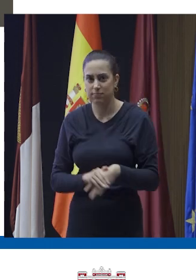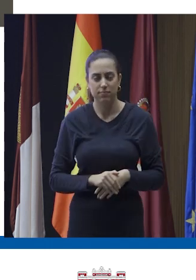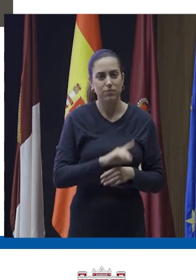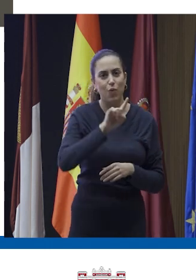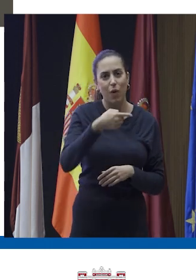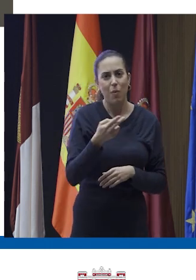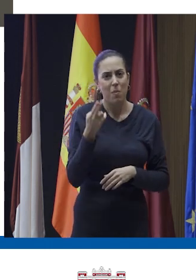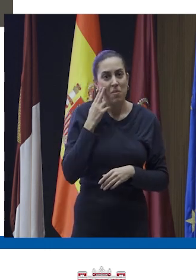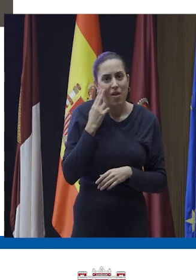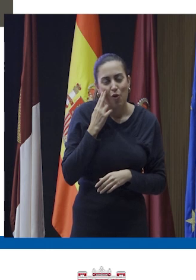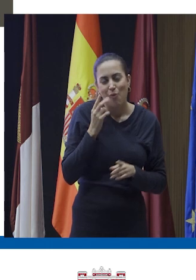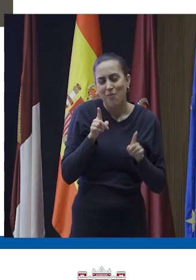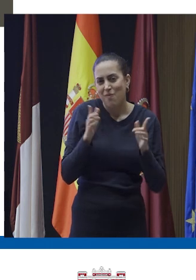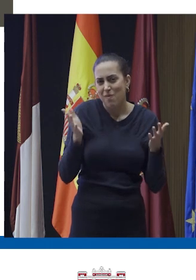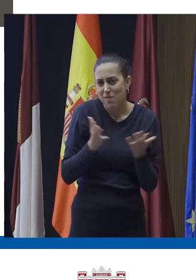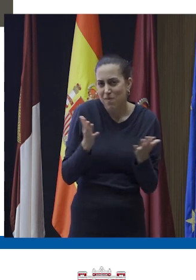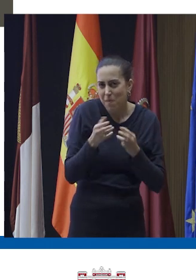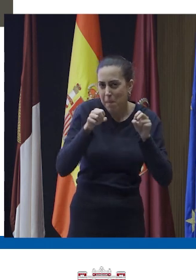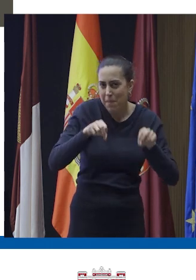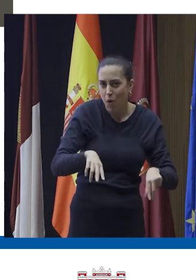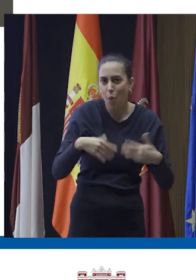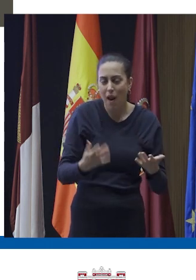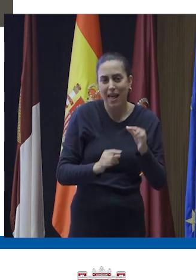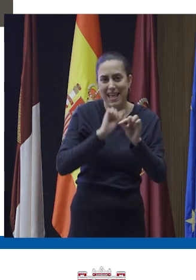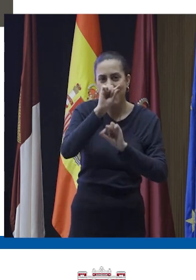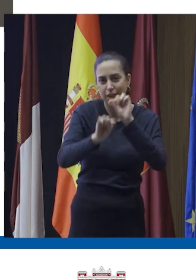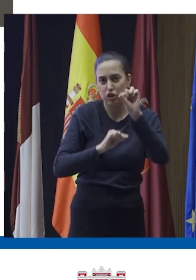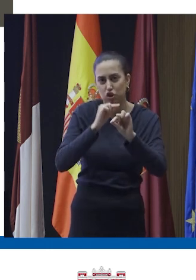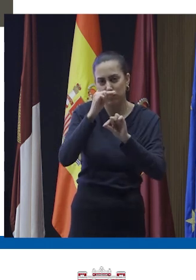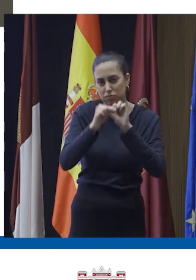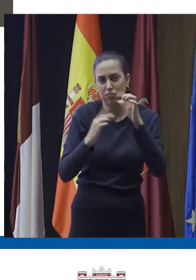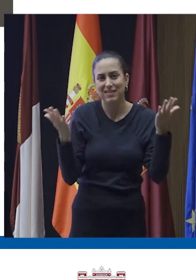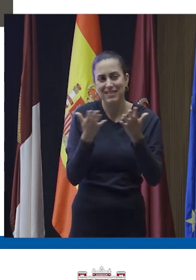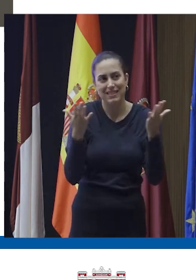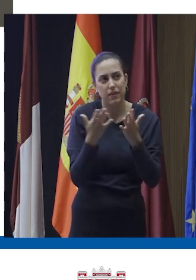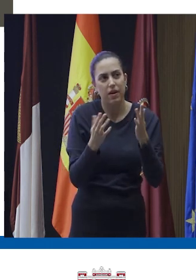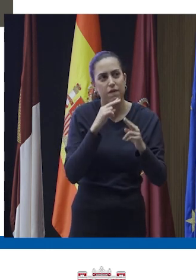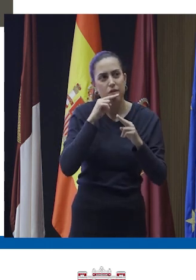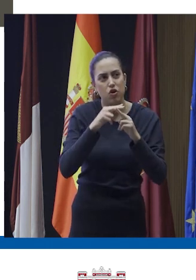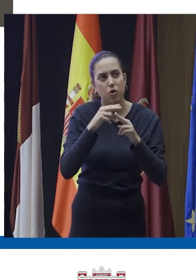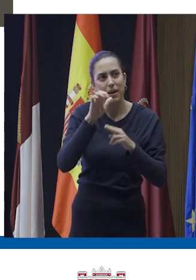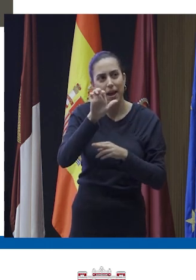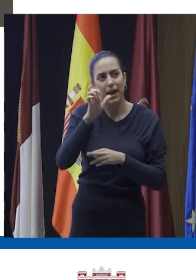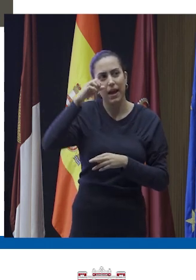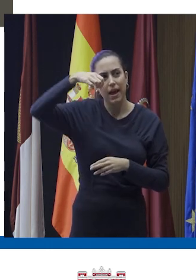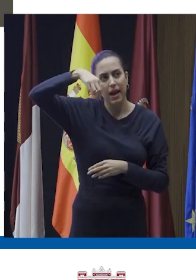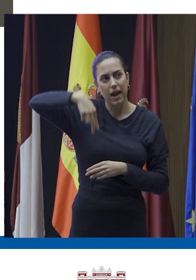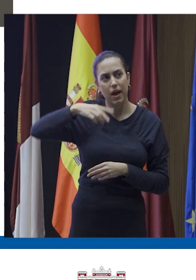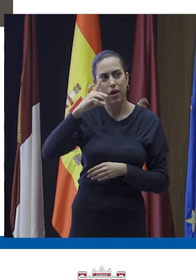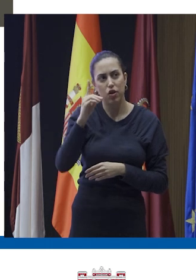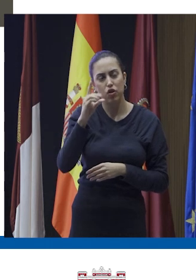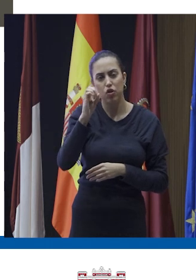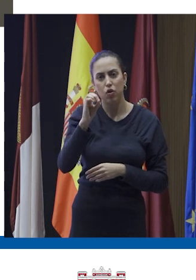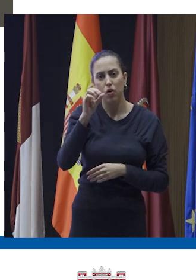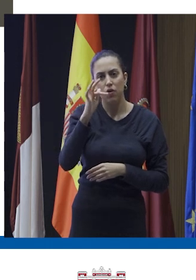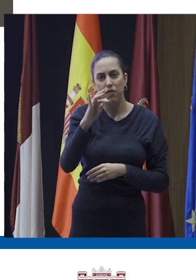complicación más severa, que también es muy infrecuente, pues es el riesgo de infección severa, que es el riesgo de endoftalmitis, ¿vale? Que esto compromete